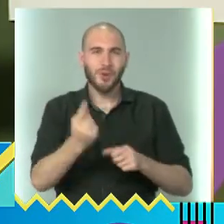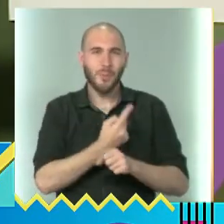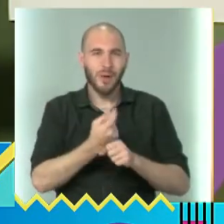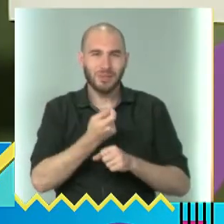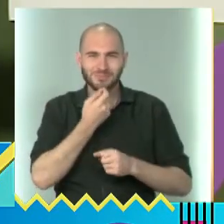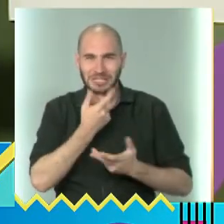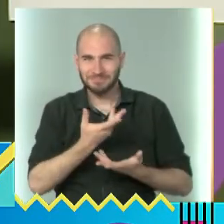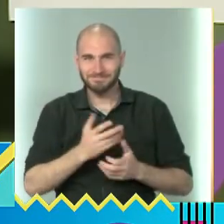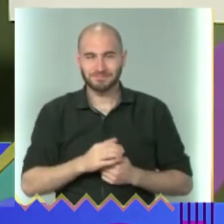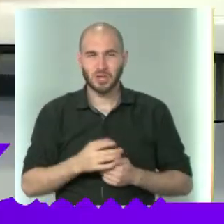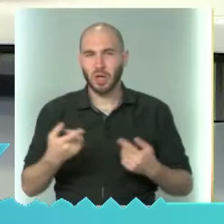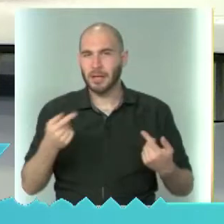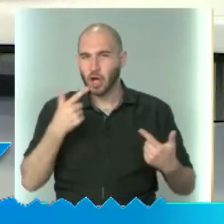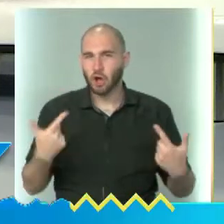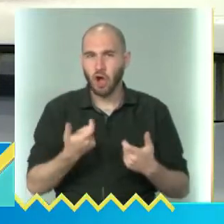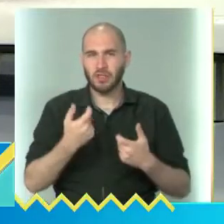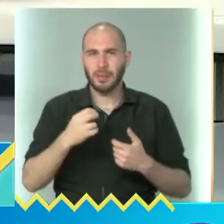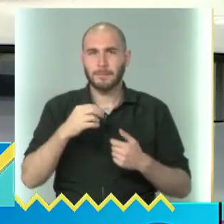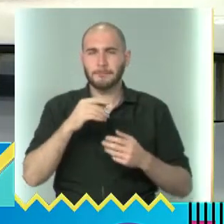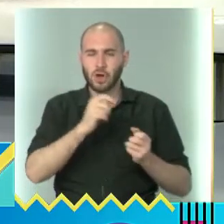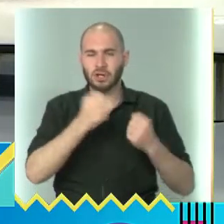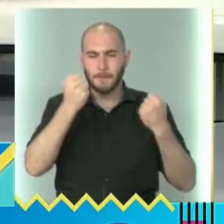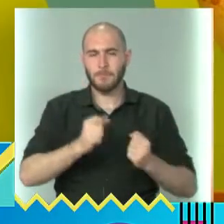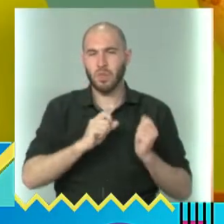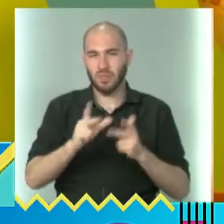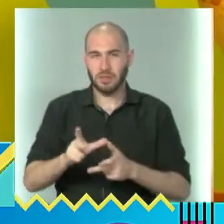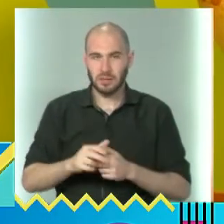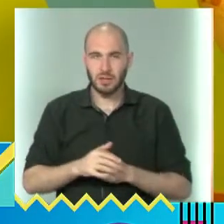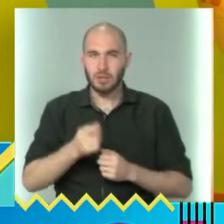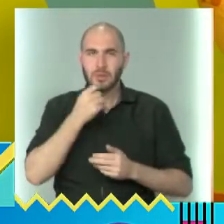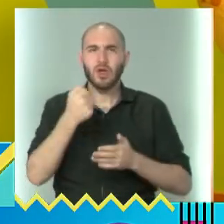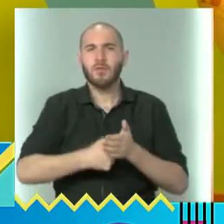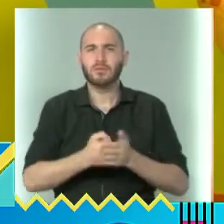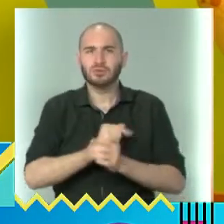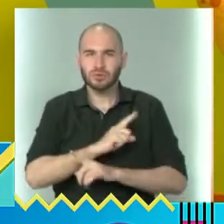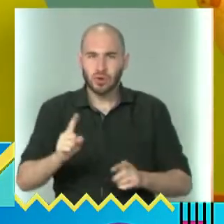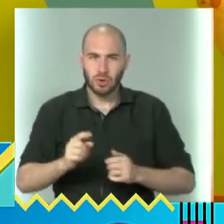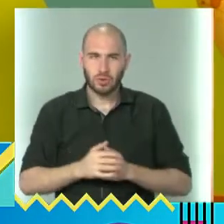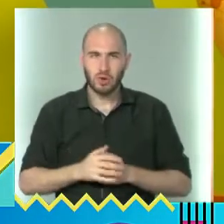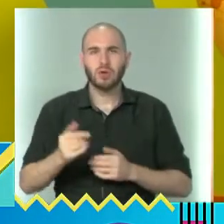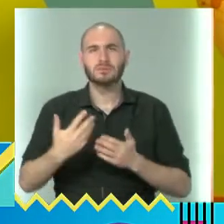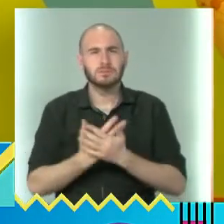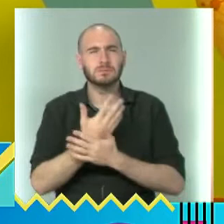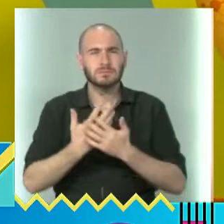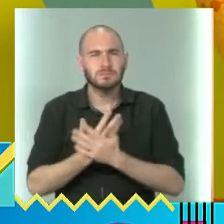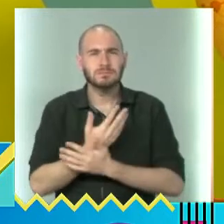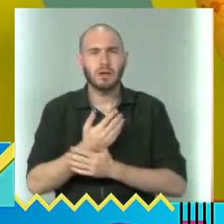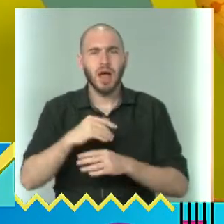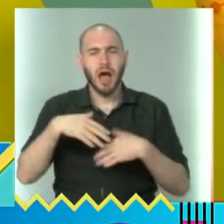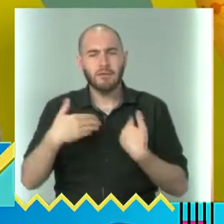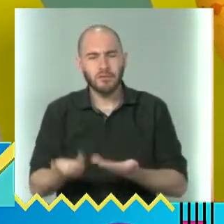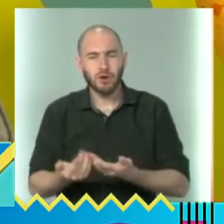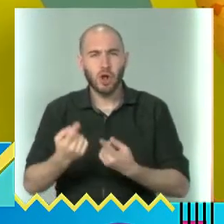sería contradictorio con su planteo, no te llama al esfuerzo, al sacrificio en pos de